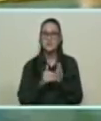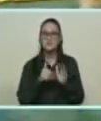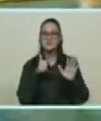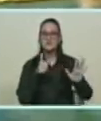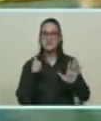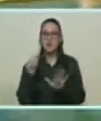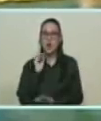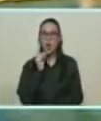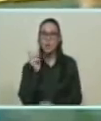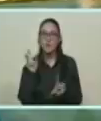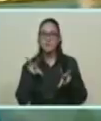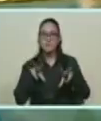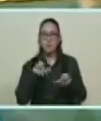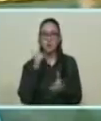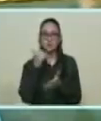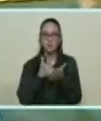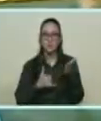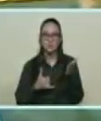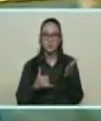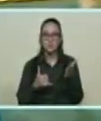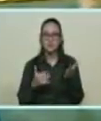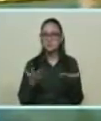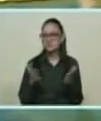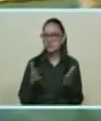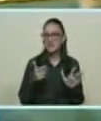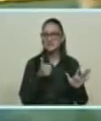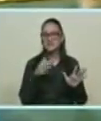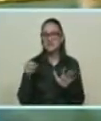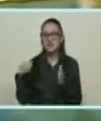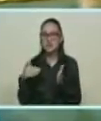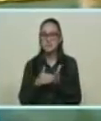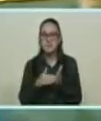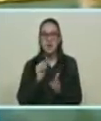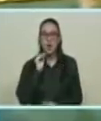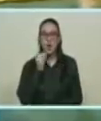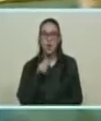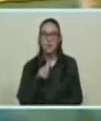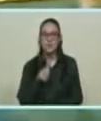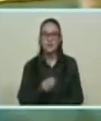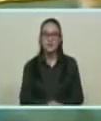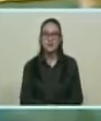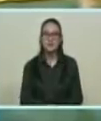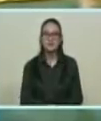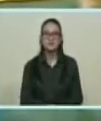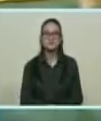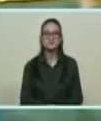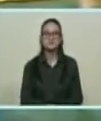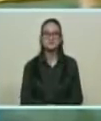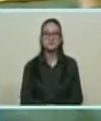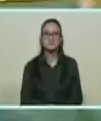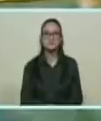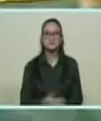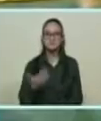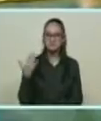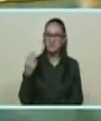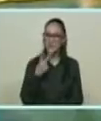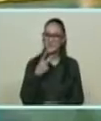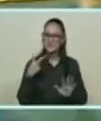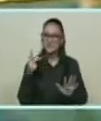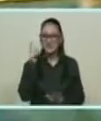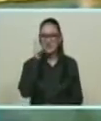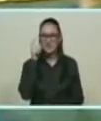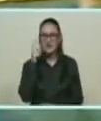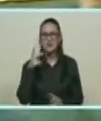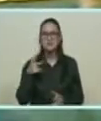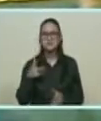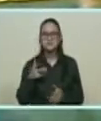594.066 jóvenes. Redondea los 600.000 jóvenes. Y yo abrí así 27 días, dije, vamos a